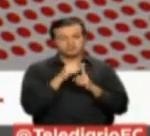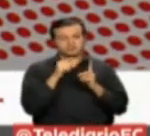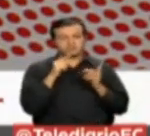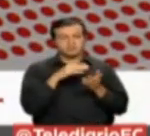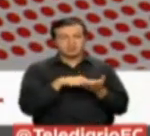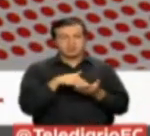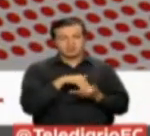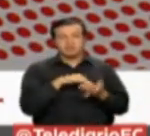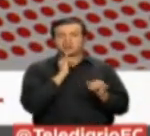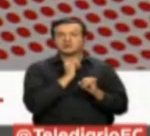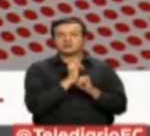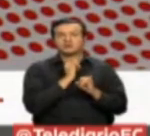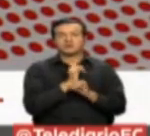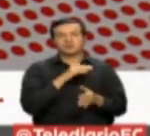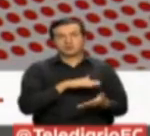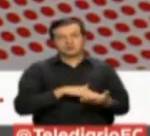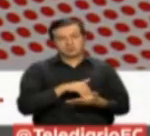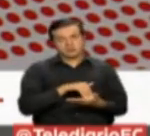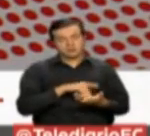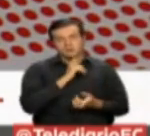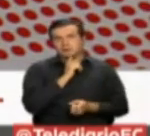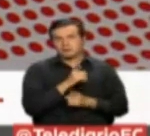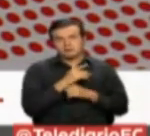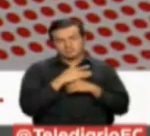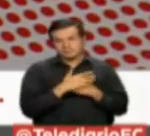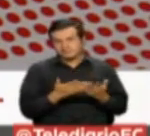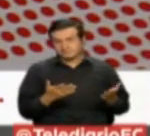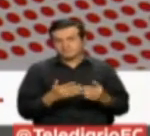débil institucionalidad, ¿no?